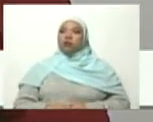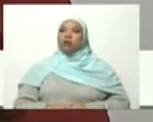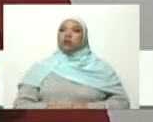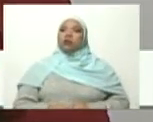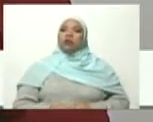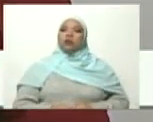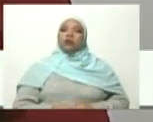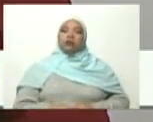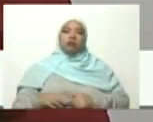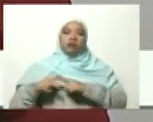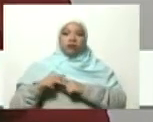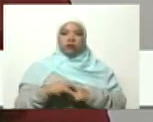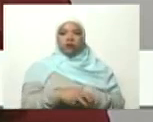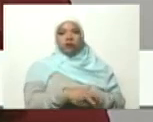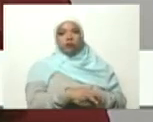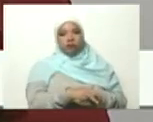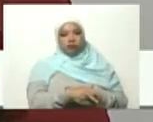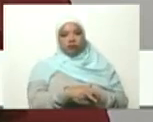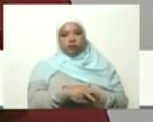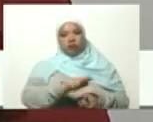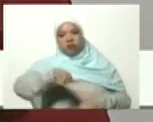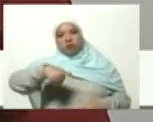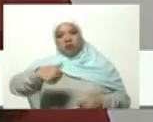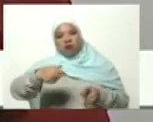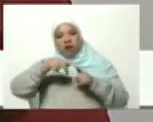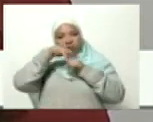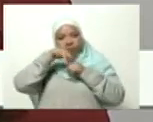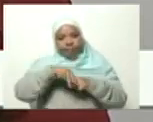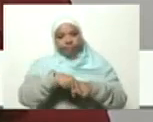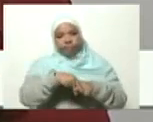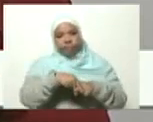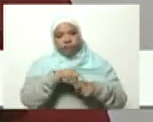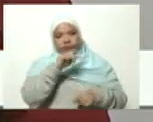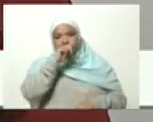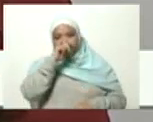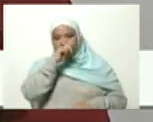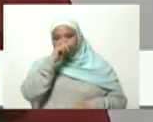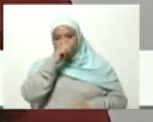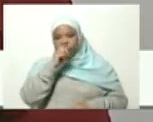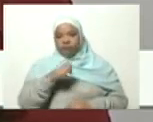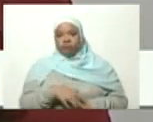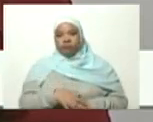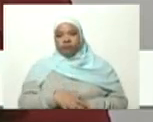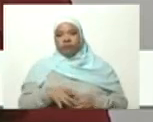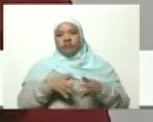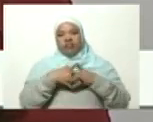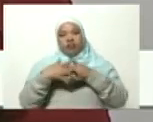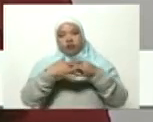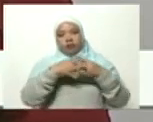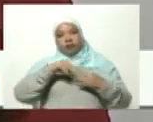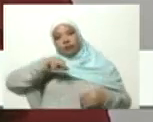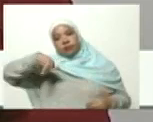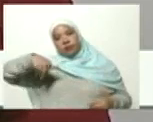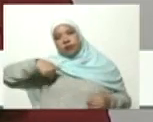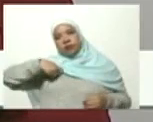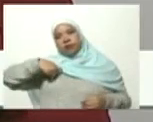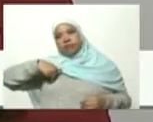pues. Y por eso el imperialismo ha encontrado en nosotros.